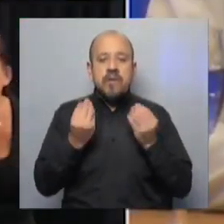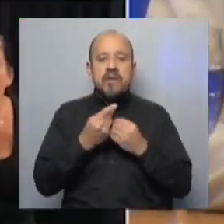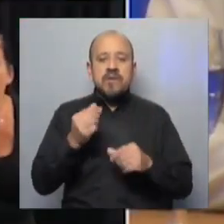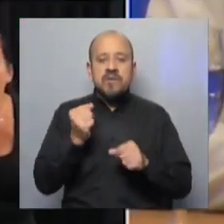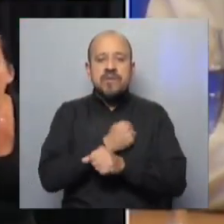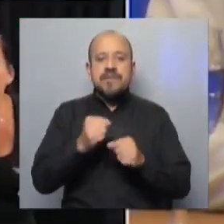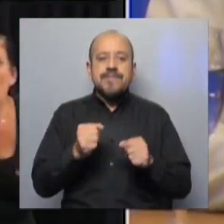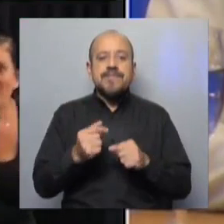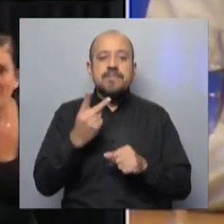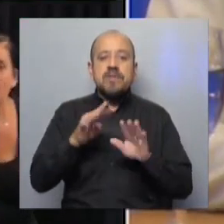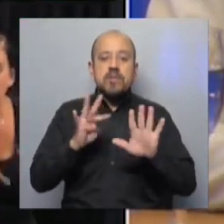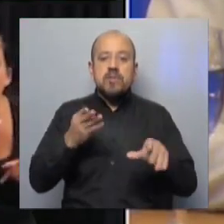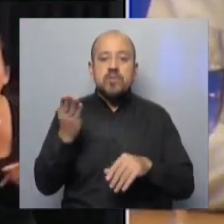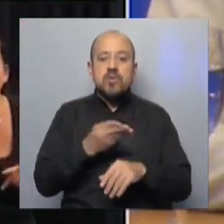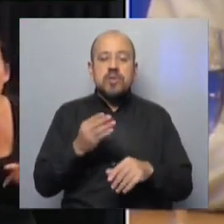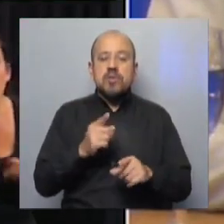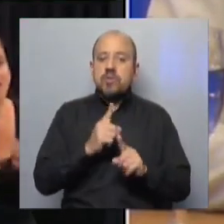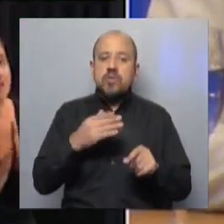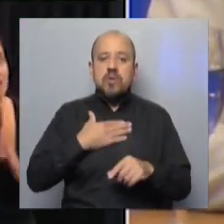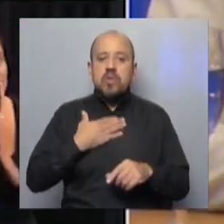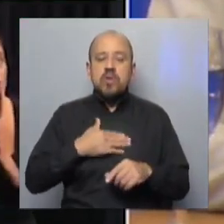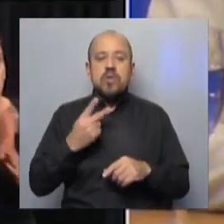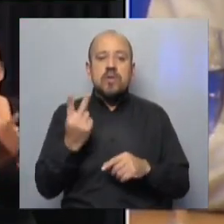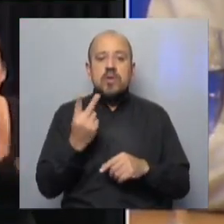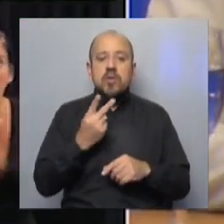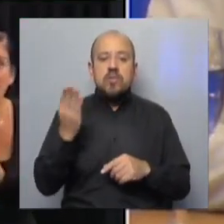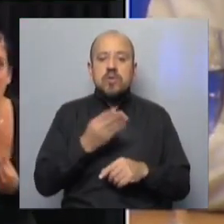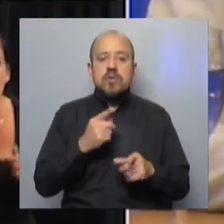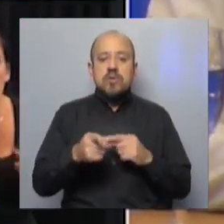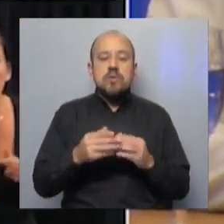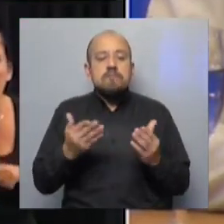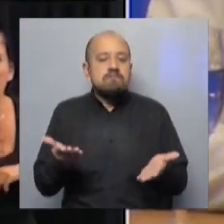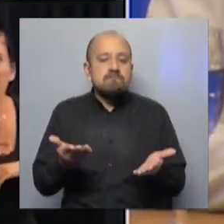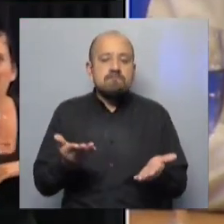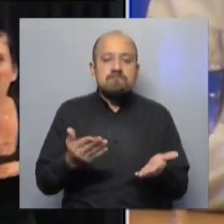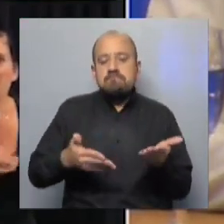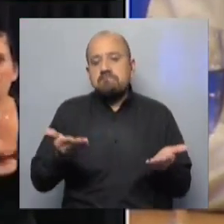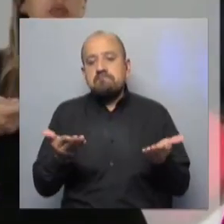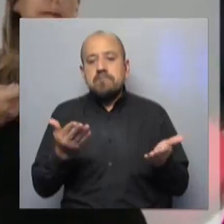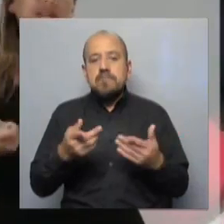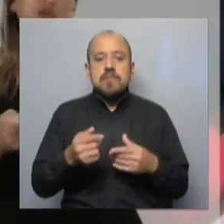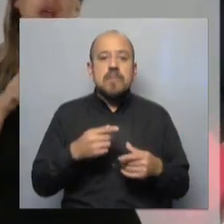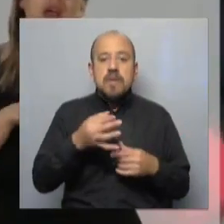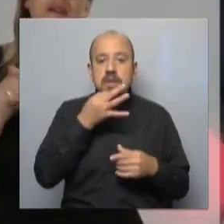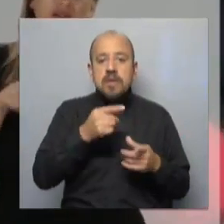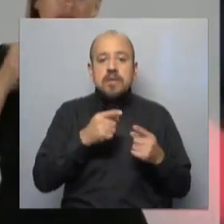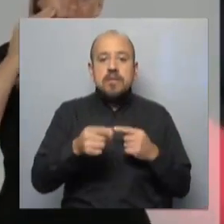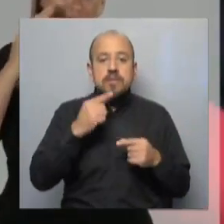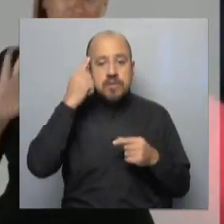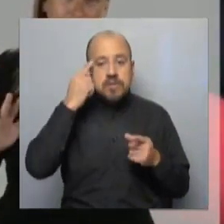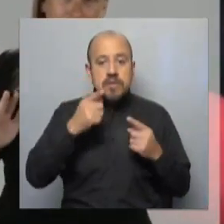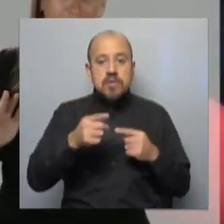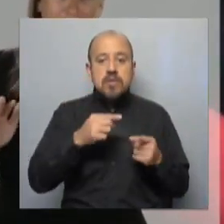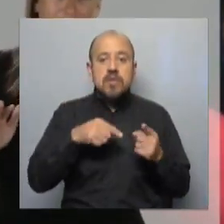prueba 29% la desaprueba y 22% cree que no es ni buena ni mala opción señala que considerando la serie